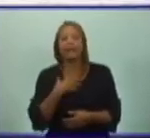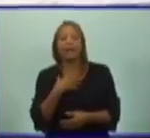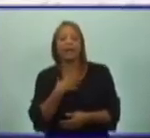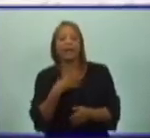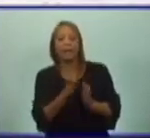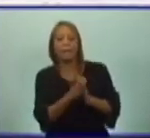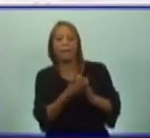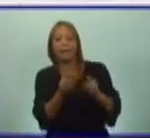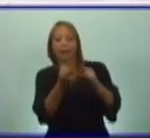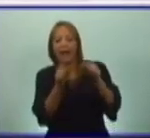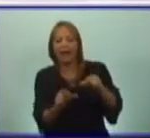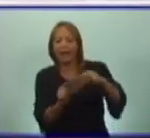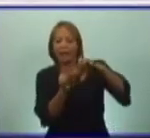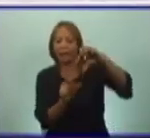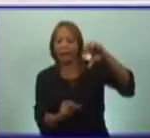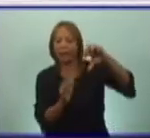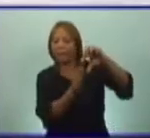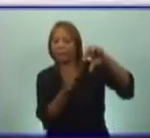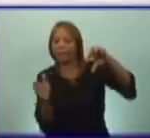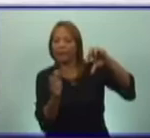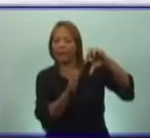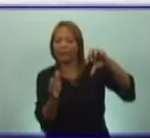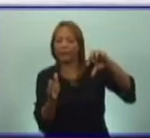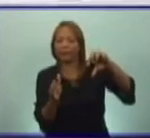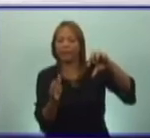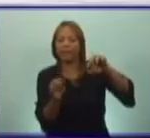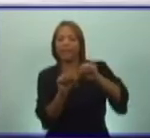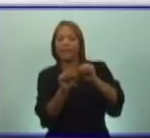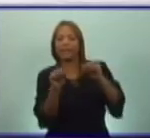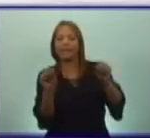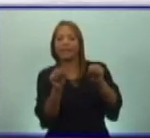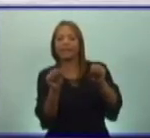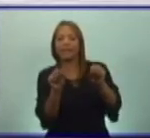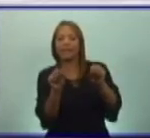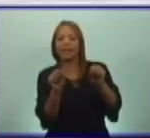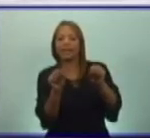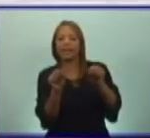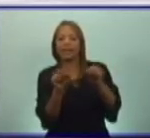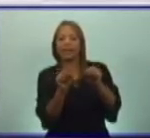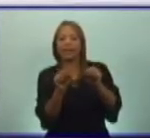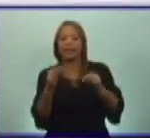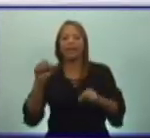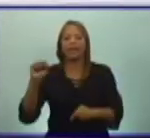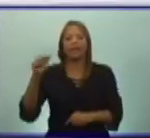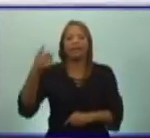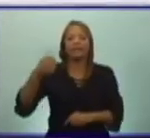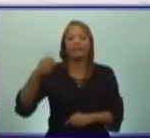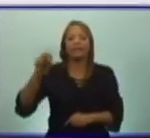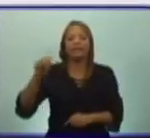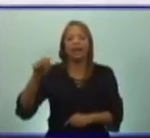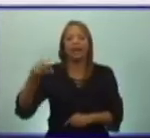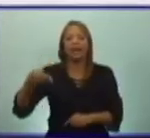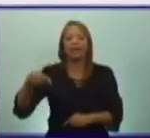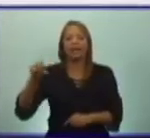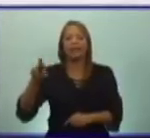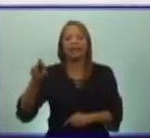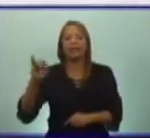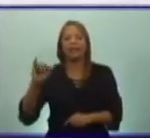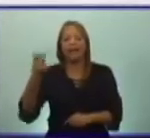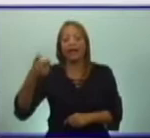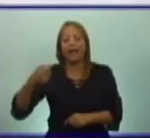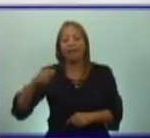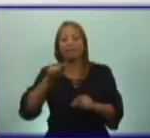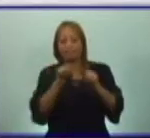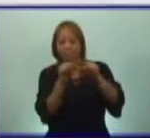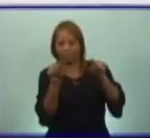margen, respeten la sangría. Bien, margen, sangría,